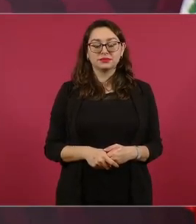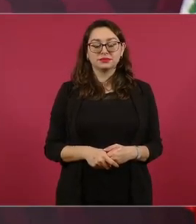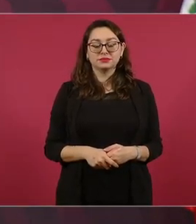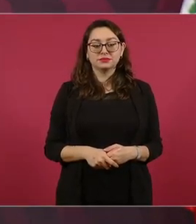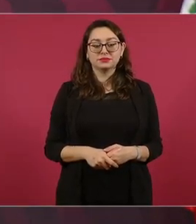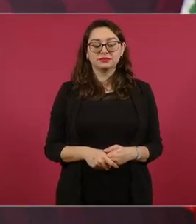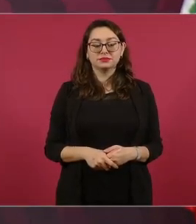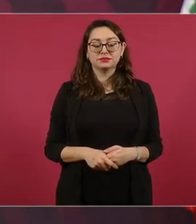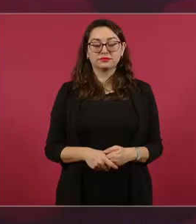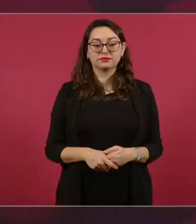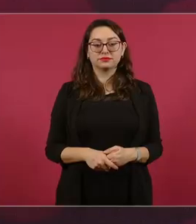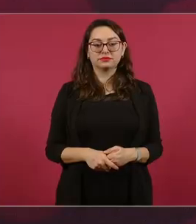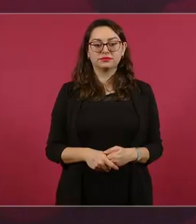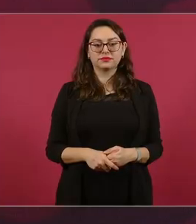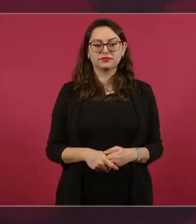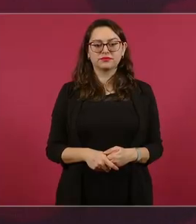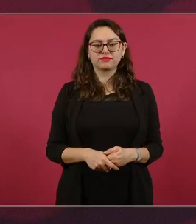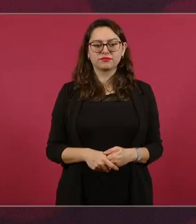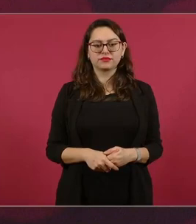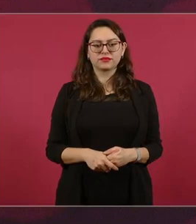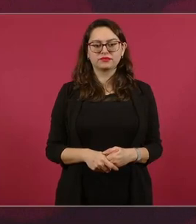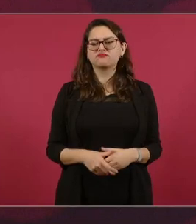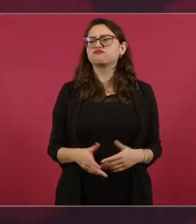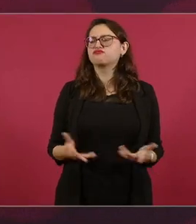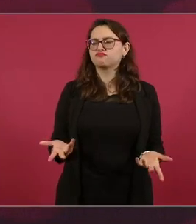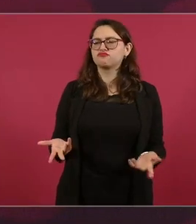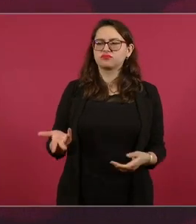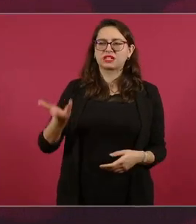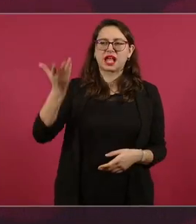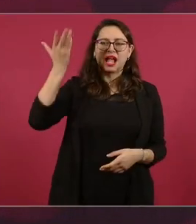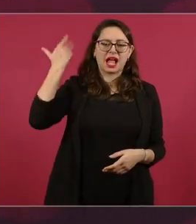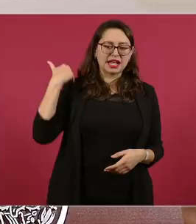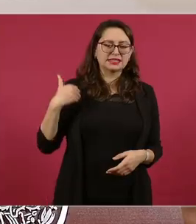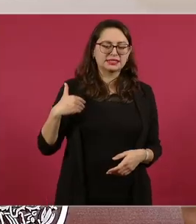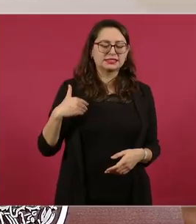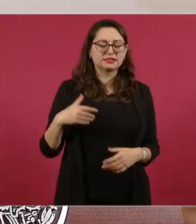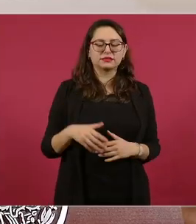Antes nos decían, a ver, ¿me puedes explicar